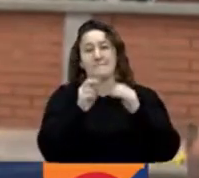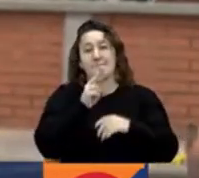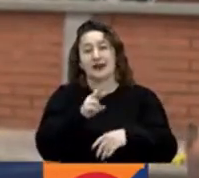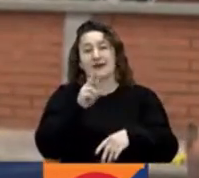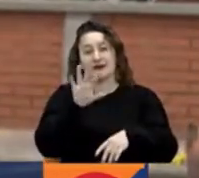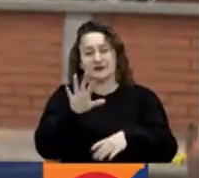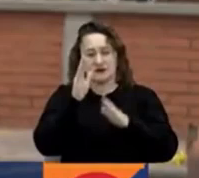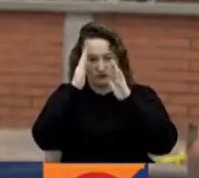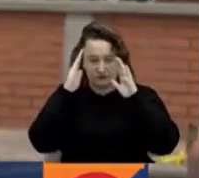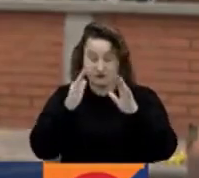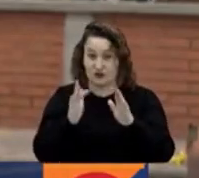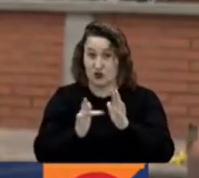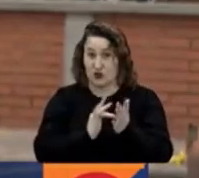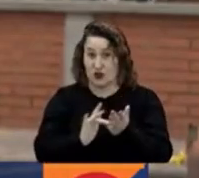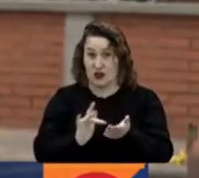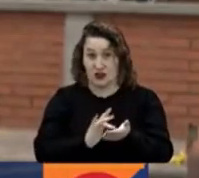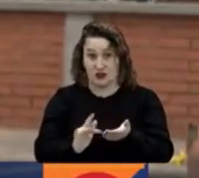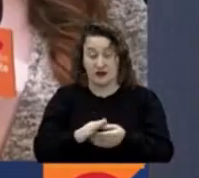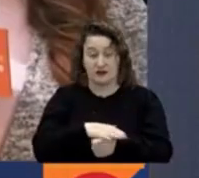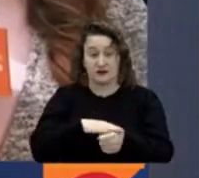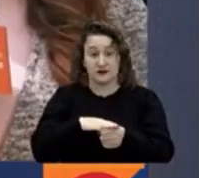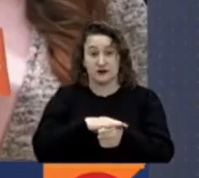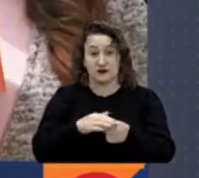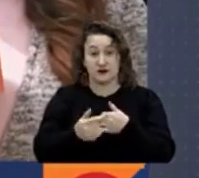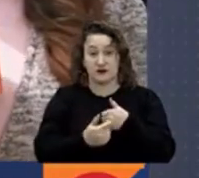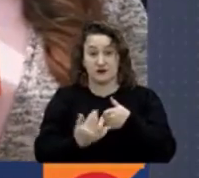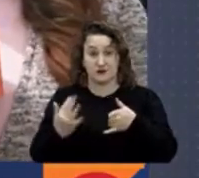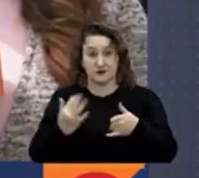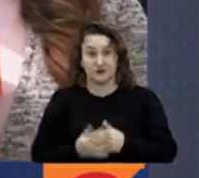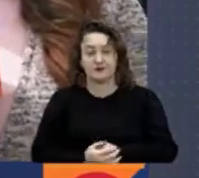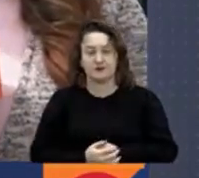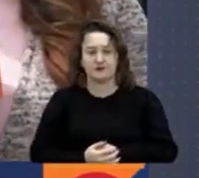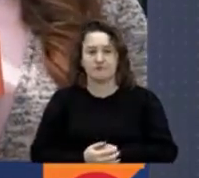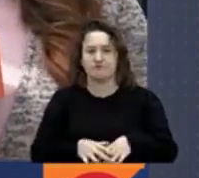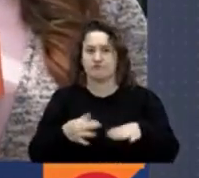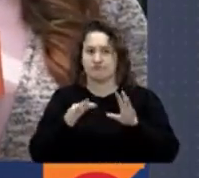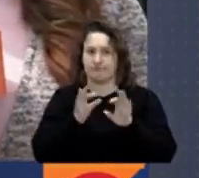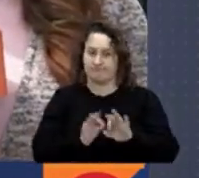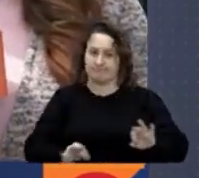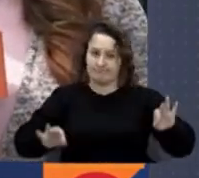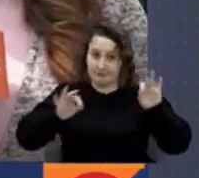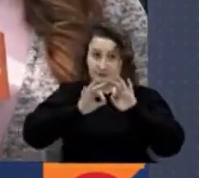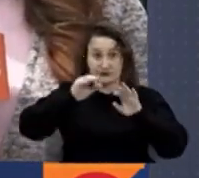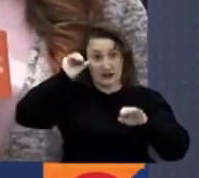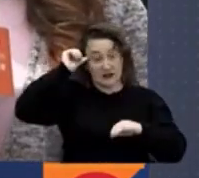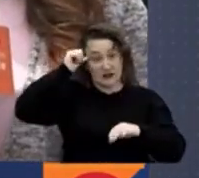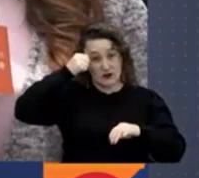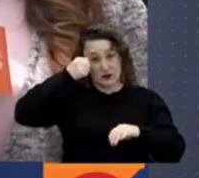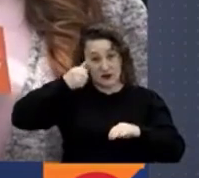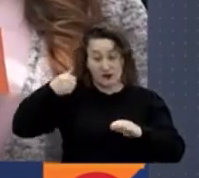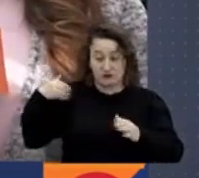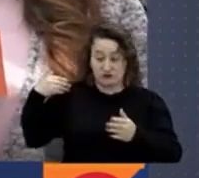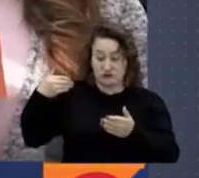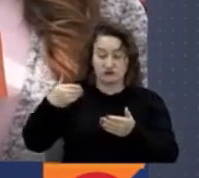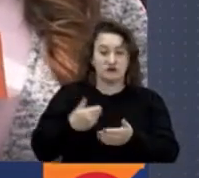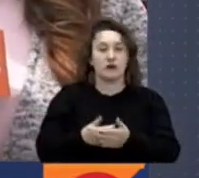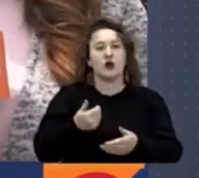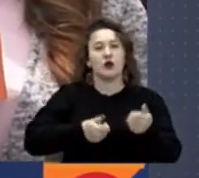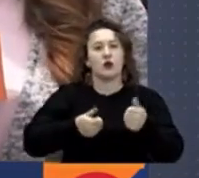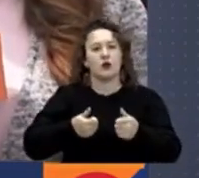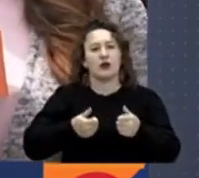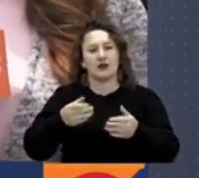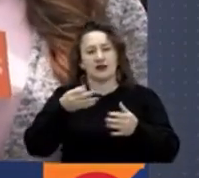prioritaria a la situación que se está reportando en el departamento del Guaviare. Es importante recordar que en las últimas semanas salieron a la luz múltiples denuncias